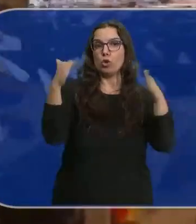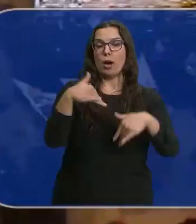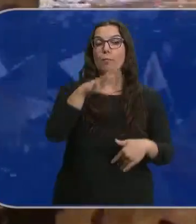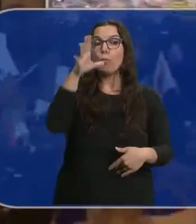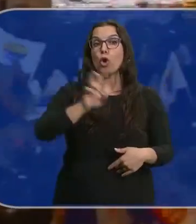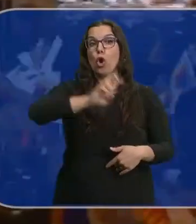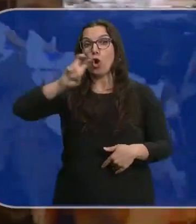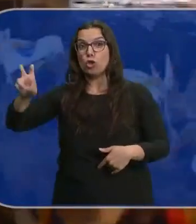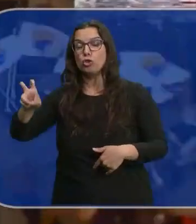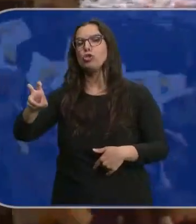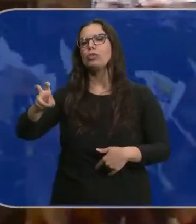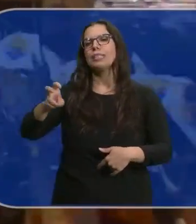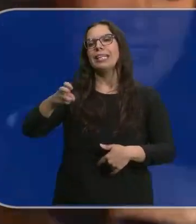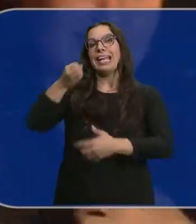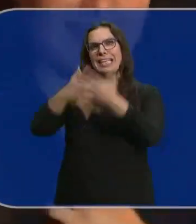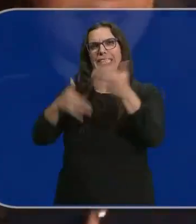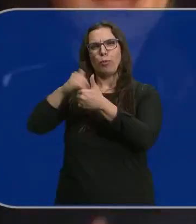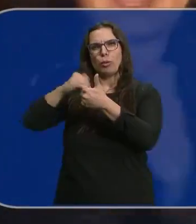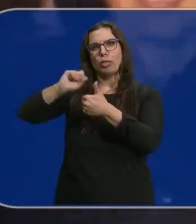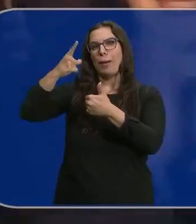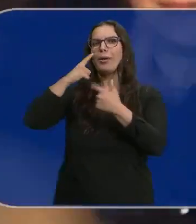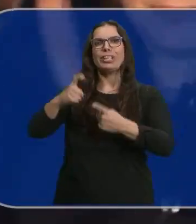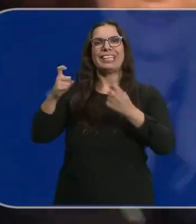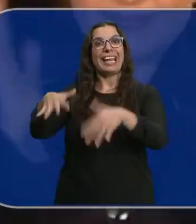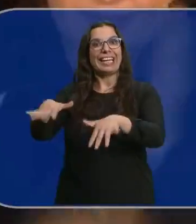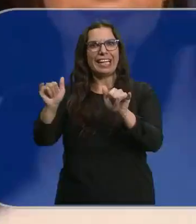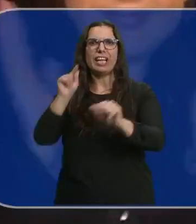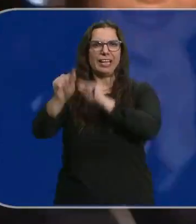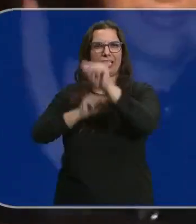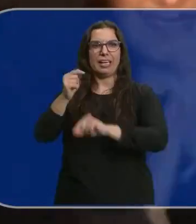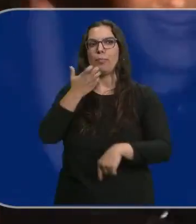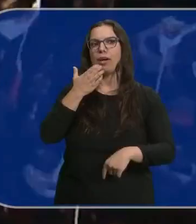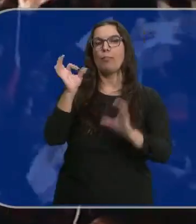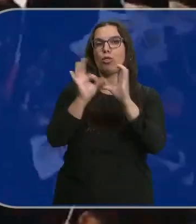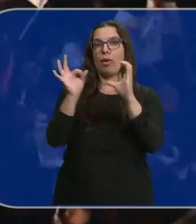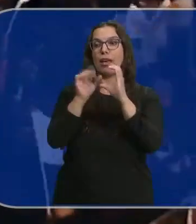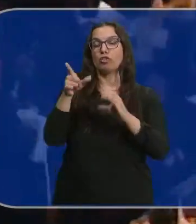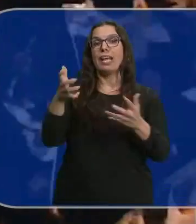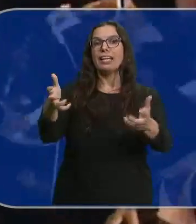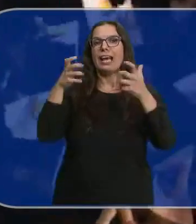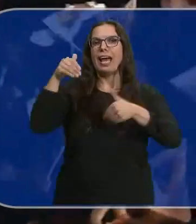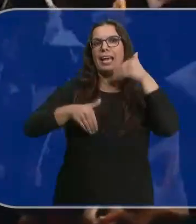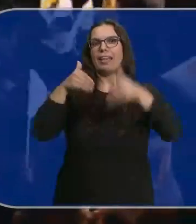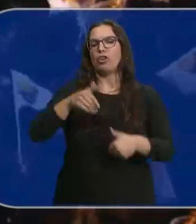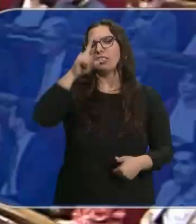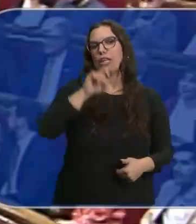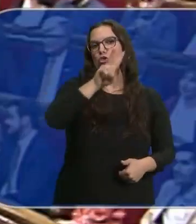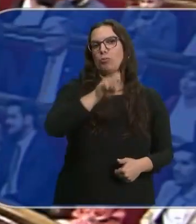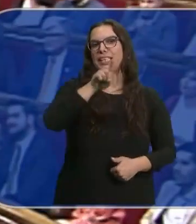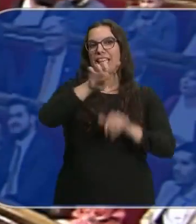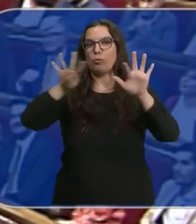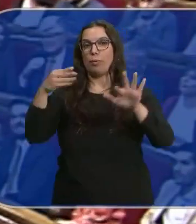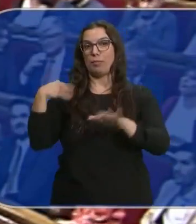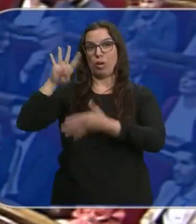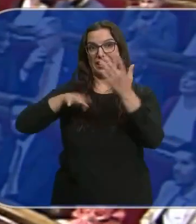listas más votadas que sin embargo no intentaron gobernar. Le ocurrió a Ciudadanos tras ganar las elecciones en Cataluña en